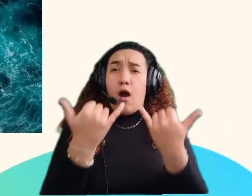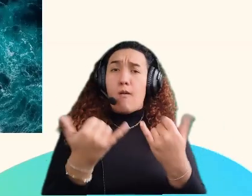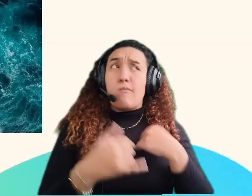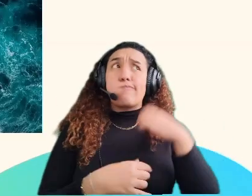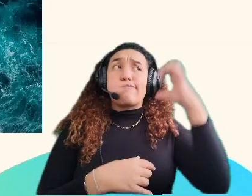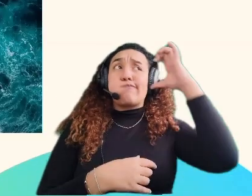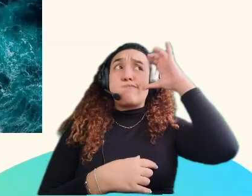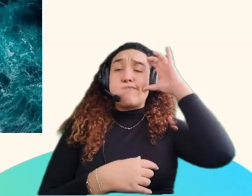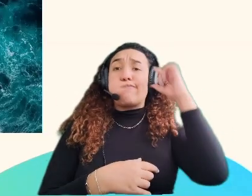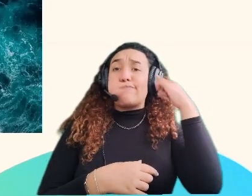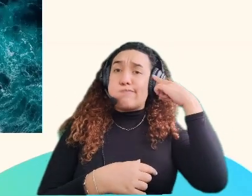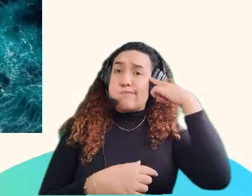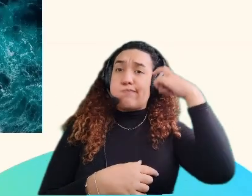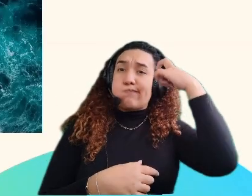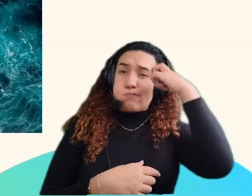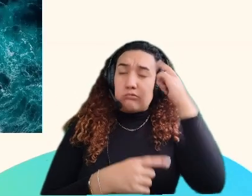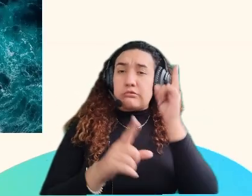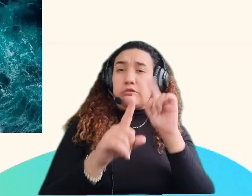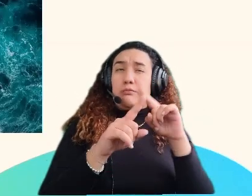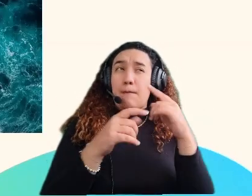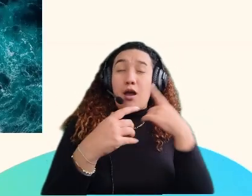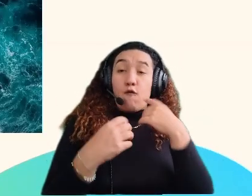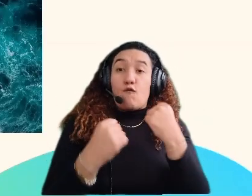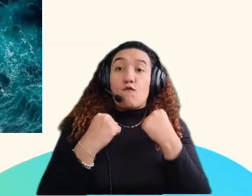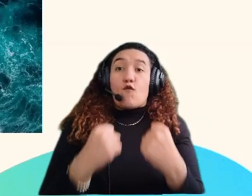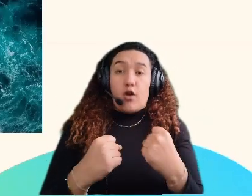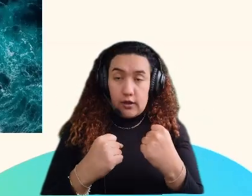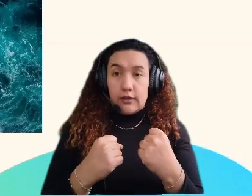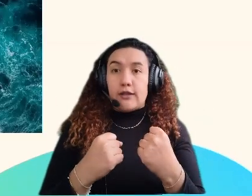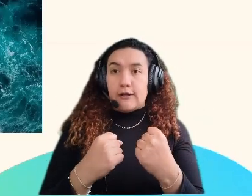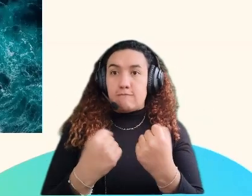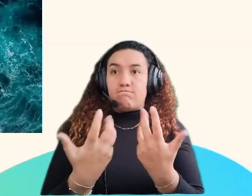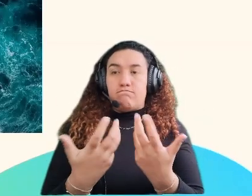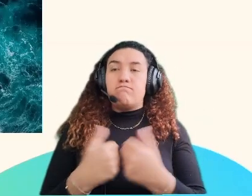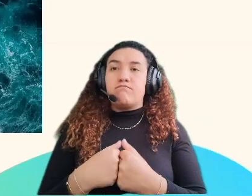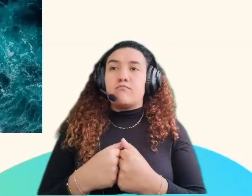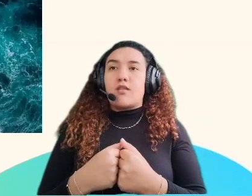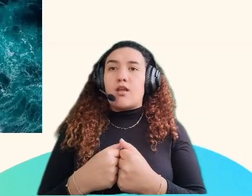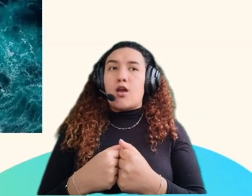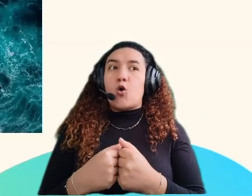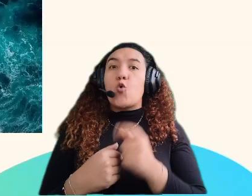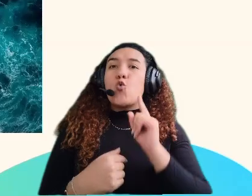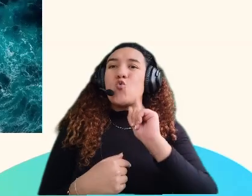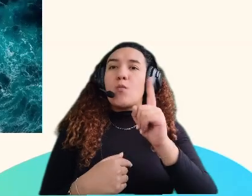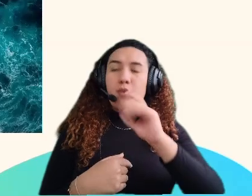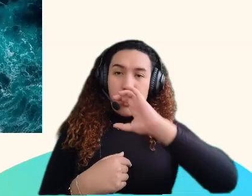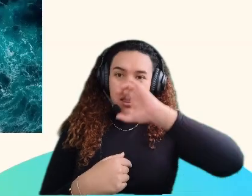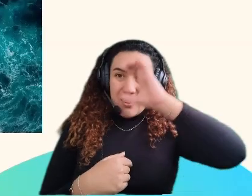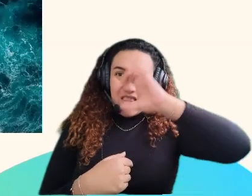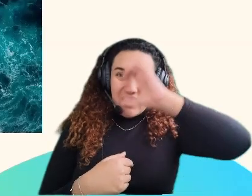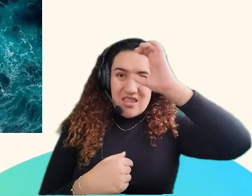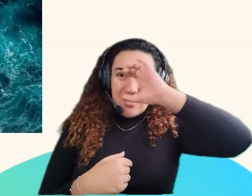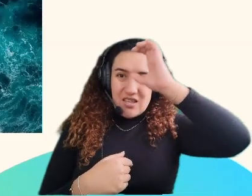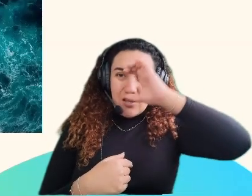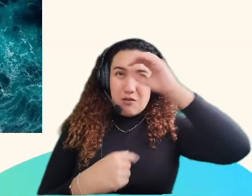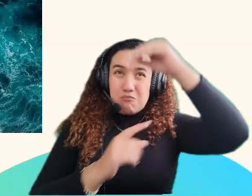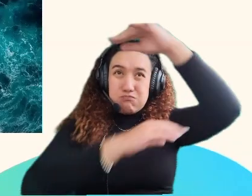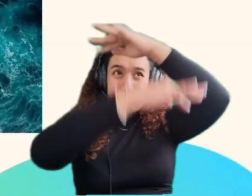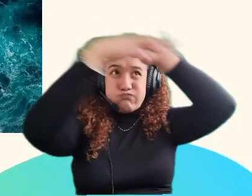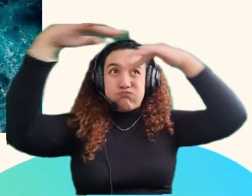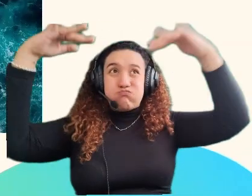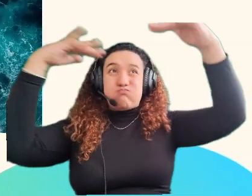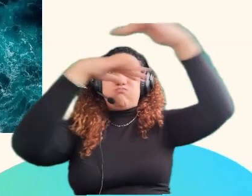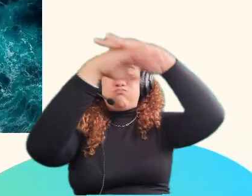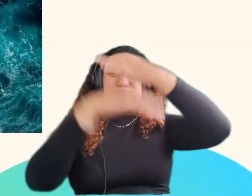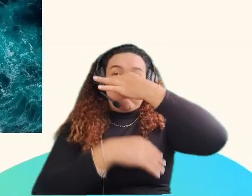más crítico de la actualidad, impulsado por el aumento de dióxido de carbono de origen humano en la atmósfera.